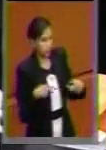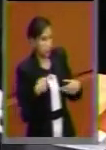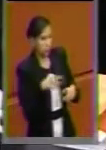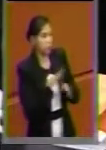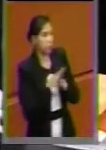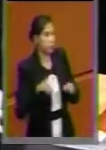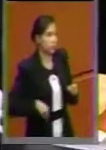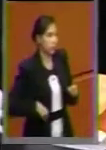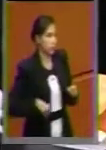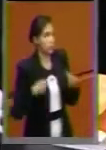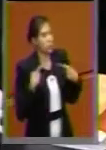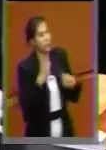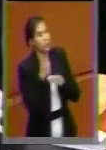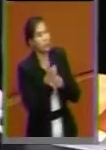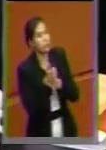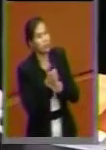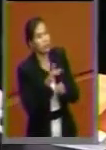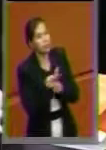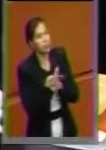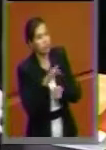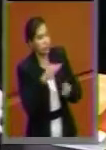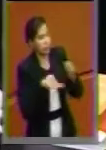de la vista